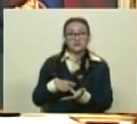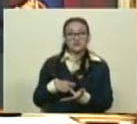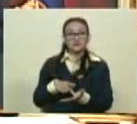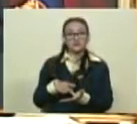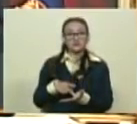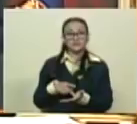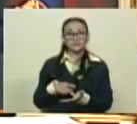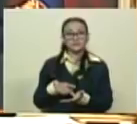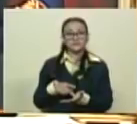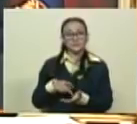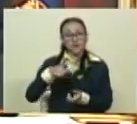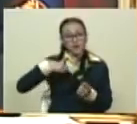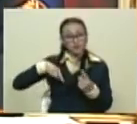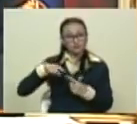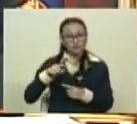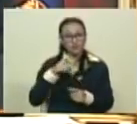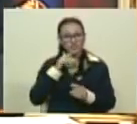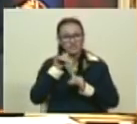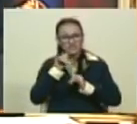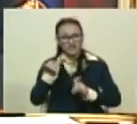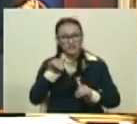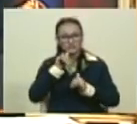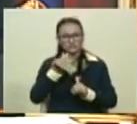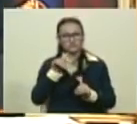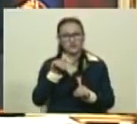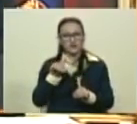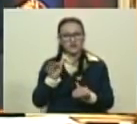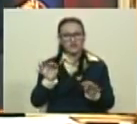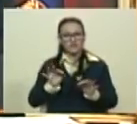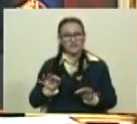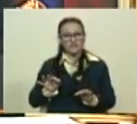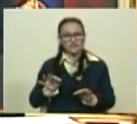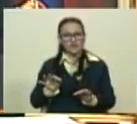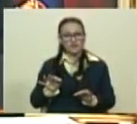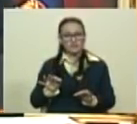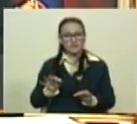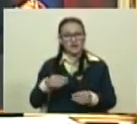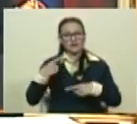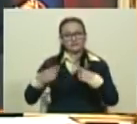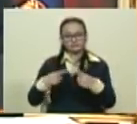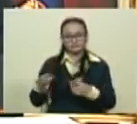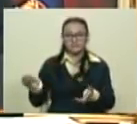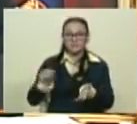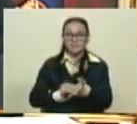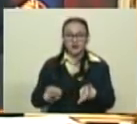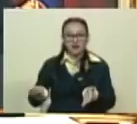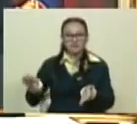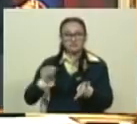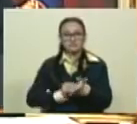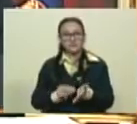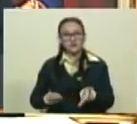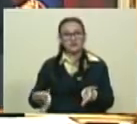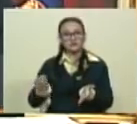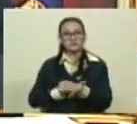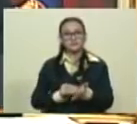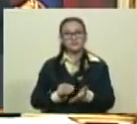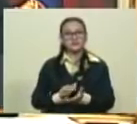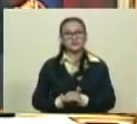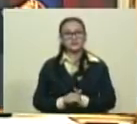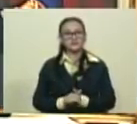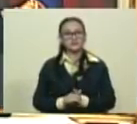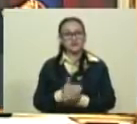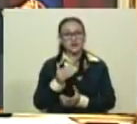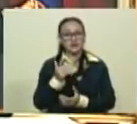nosotros hemos denunciado de manera consecutiva, consecuente y